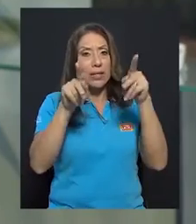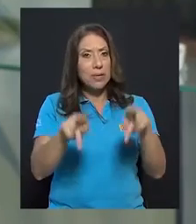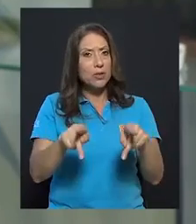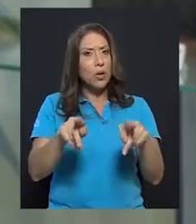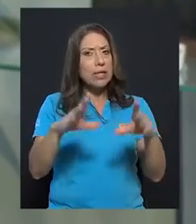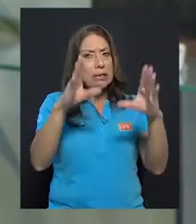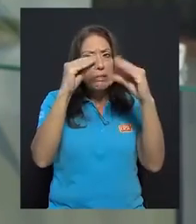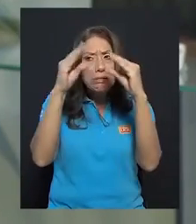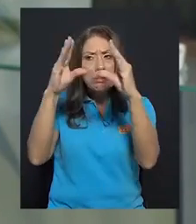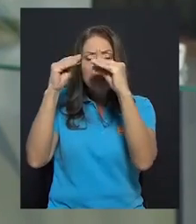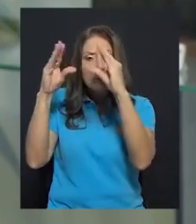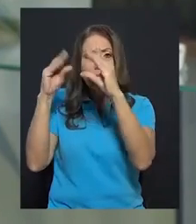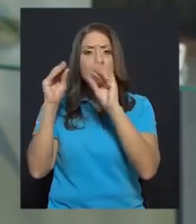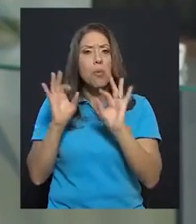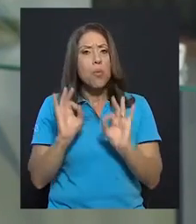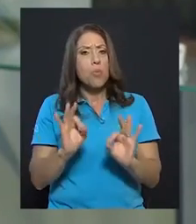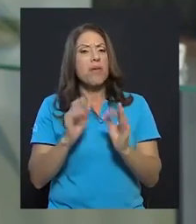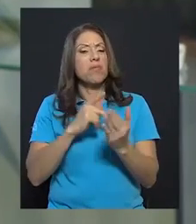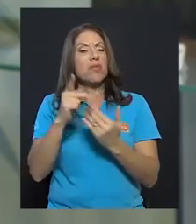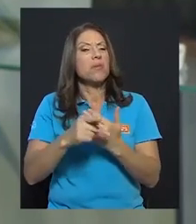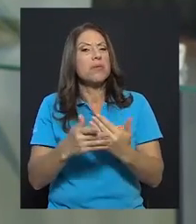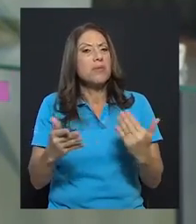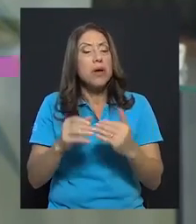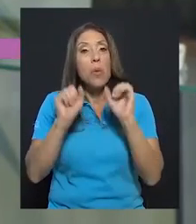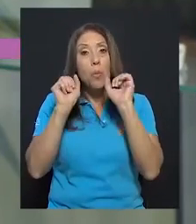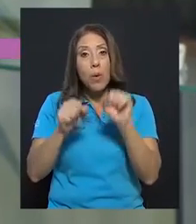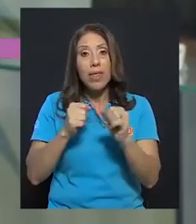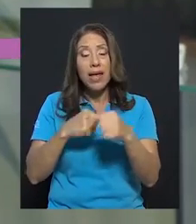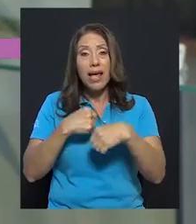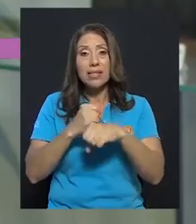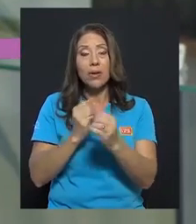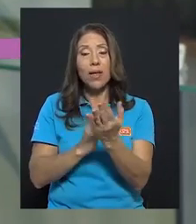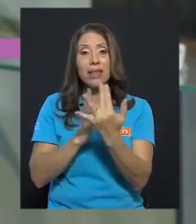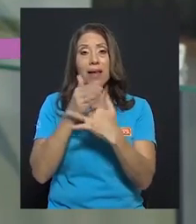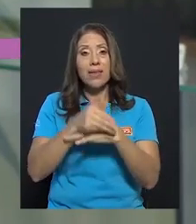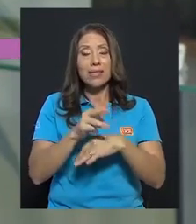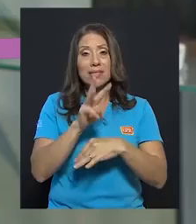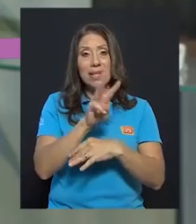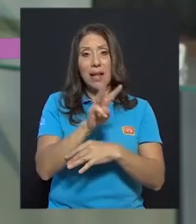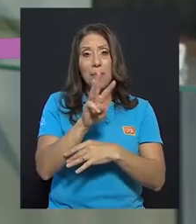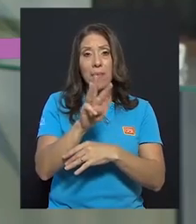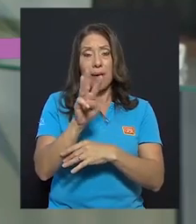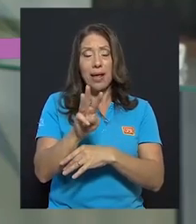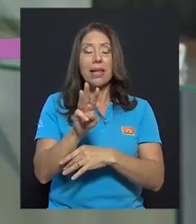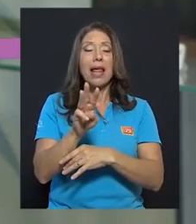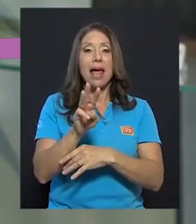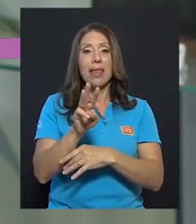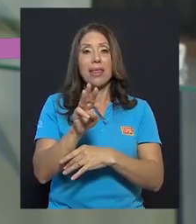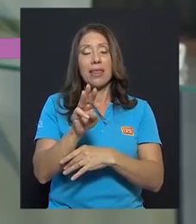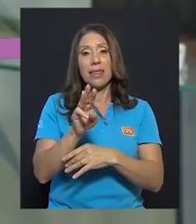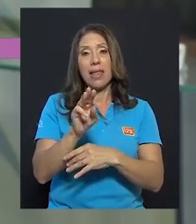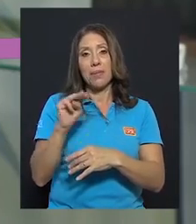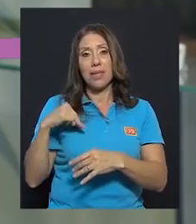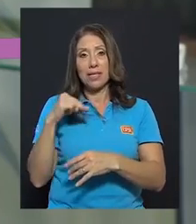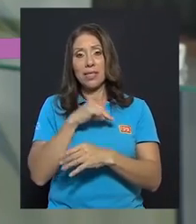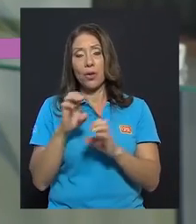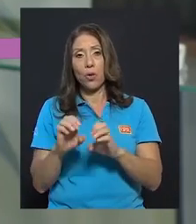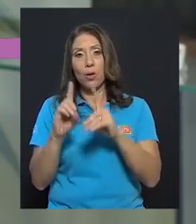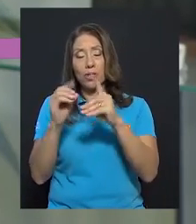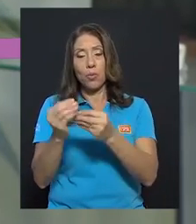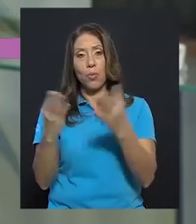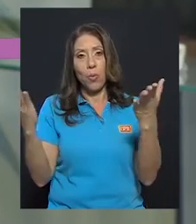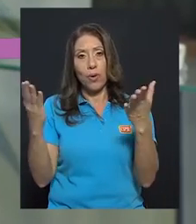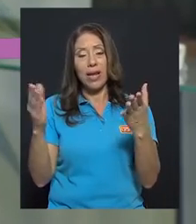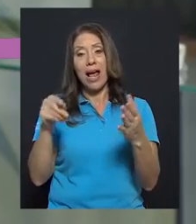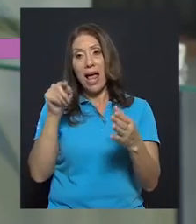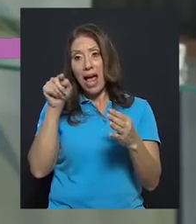personas se informen bien en qué consisten los programas, incluso pueden acceder a ellos en la página del Ministerio de Educación Pública, entran y hay una pestaña propiamente